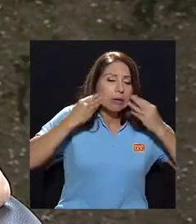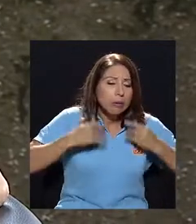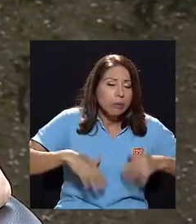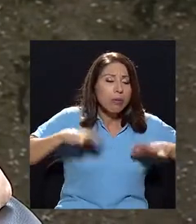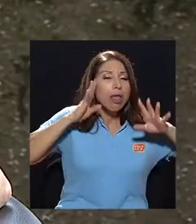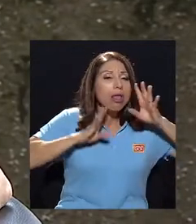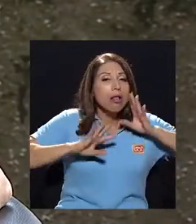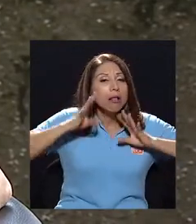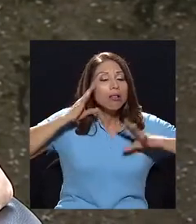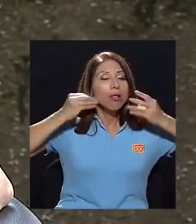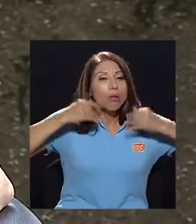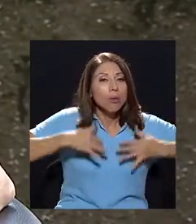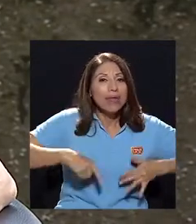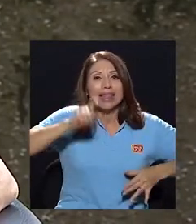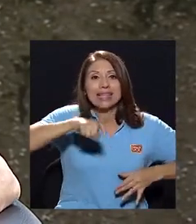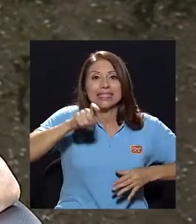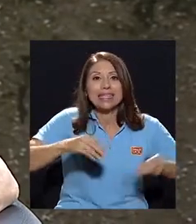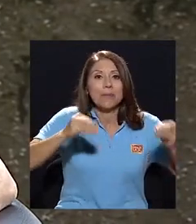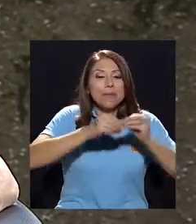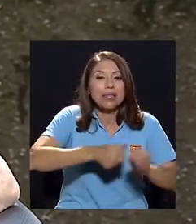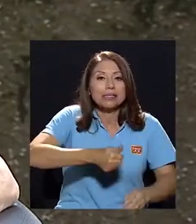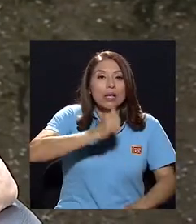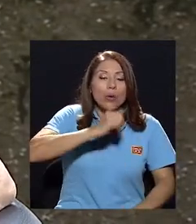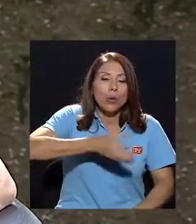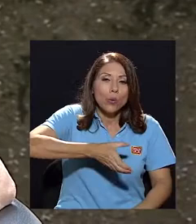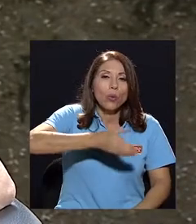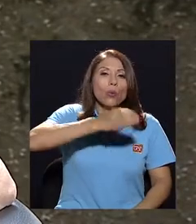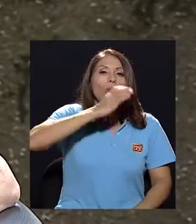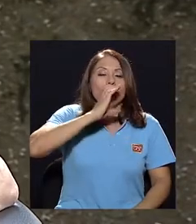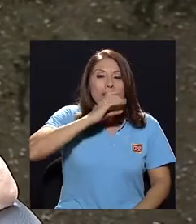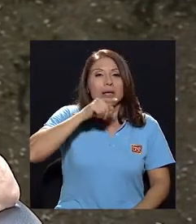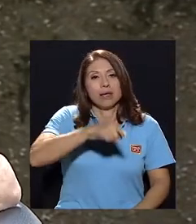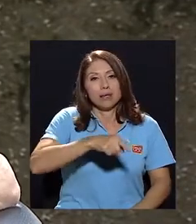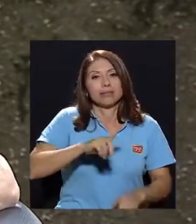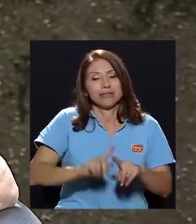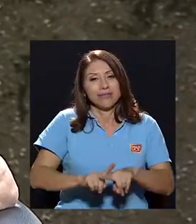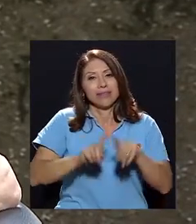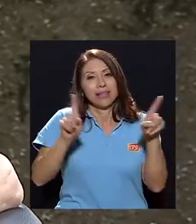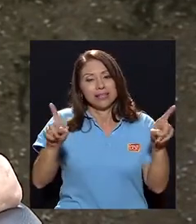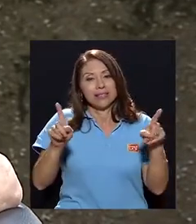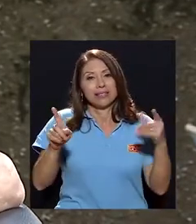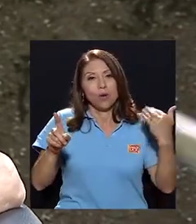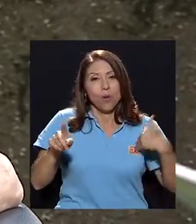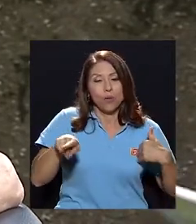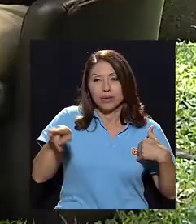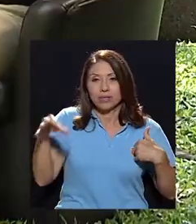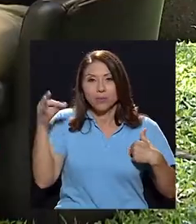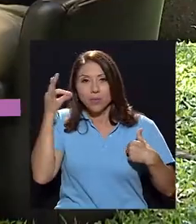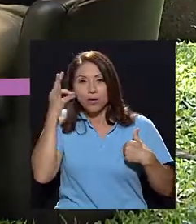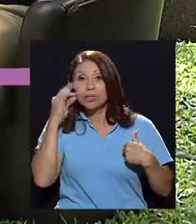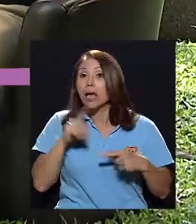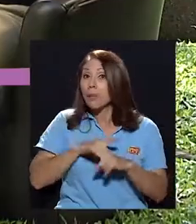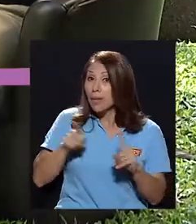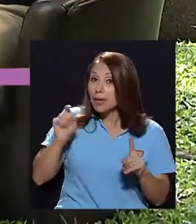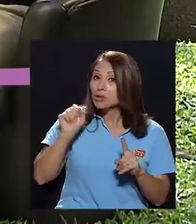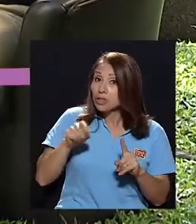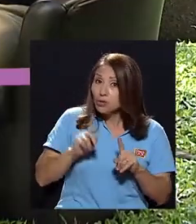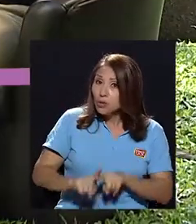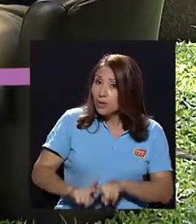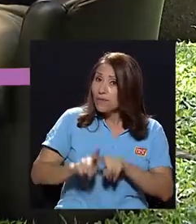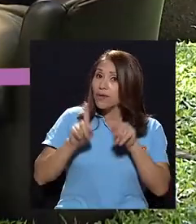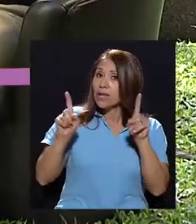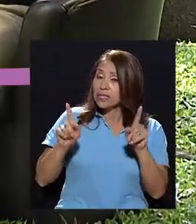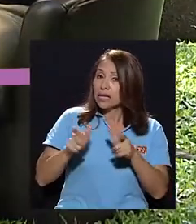necesitan reponer más cantidad de líquido. Entonces, eso son diferencias entre hombres y mujeres. Pero sí son sustantivas, entonces.